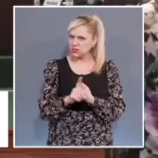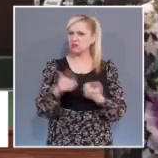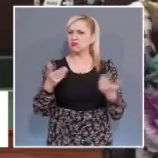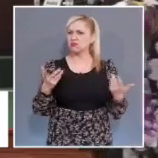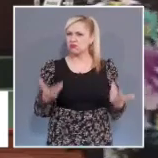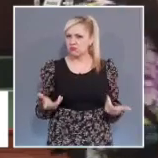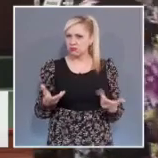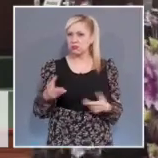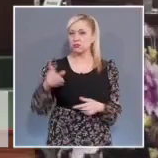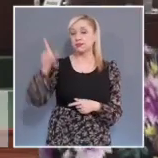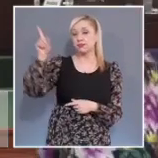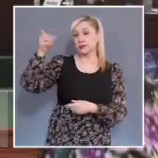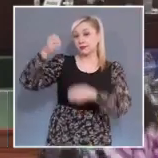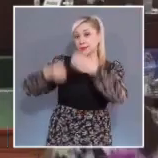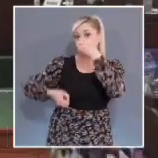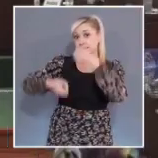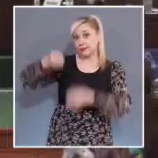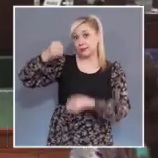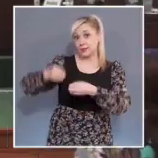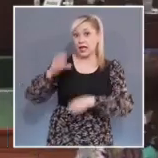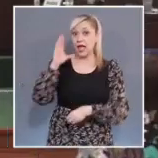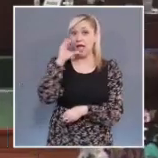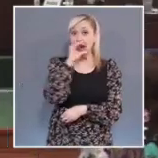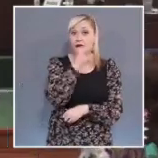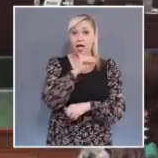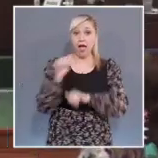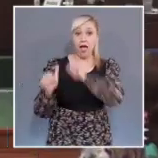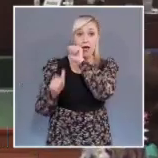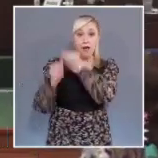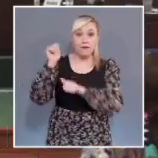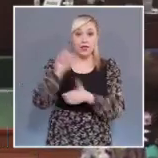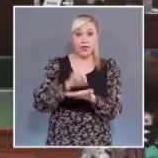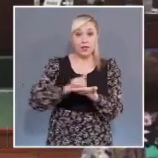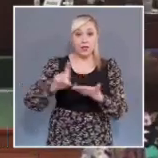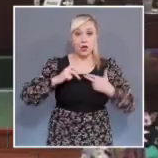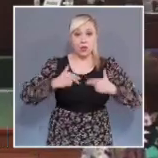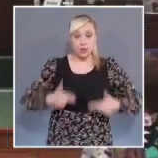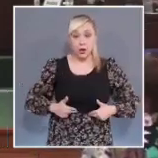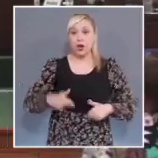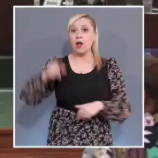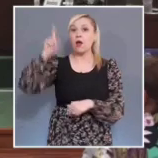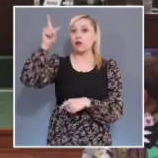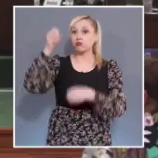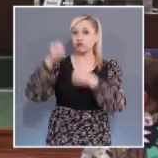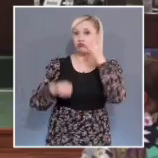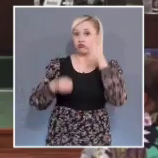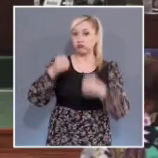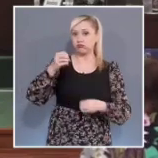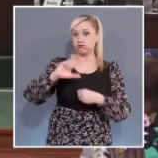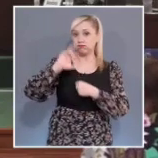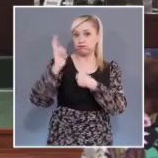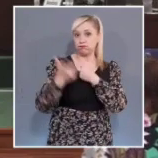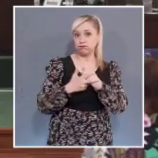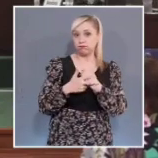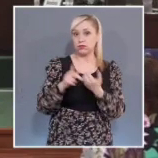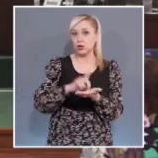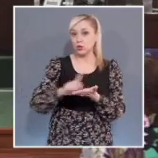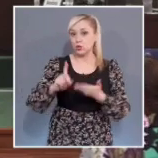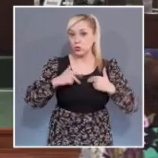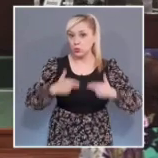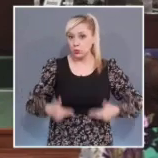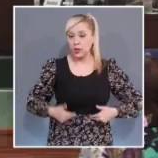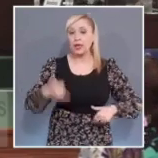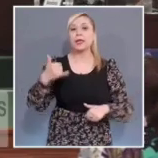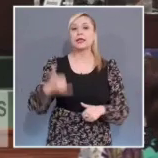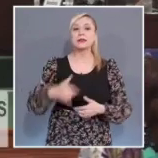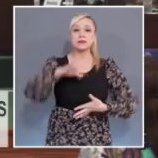Corte Africana de Derechos Humanos, el Tribunal Europeo de Derechos Humanos y la Corte Interamericana en un evento virtual abierto